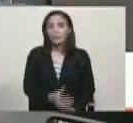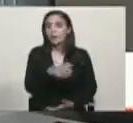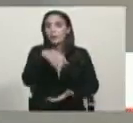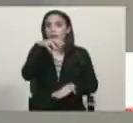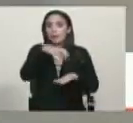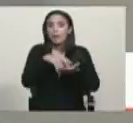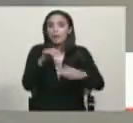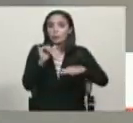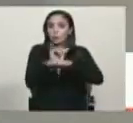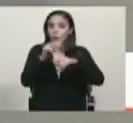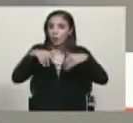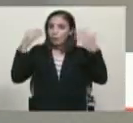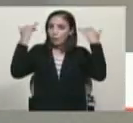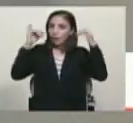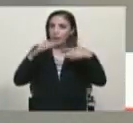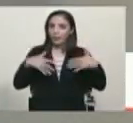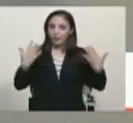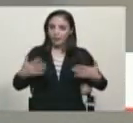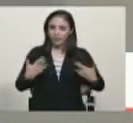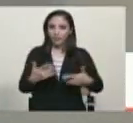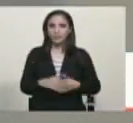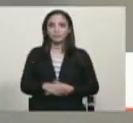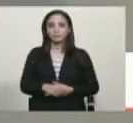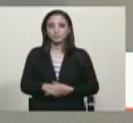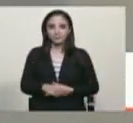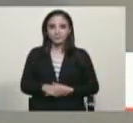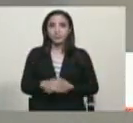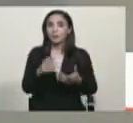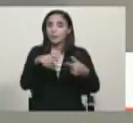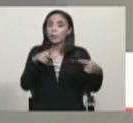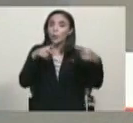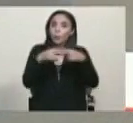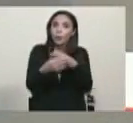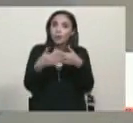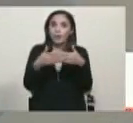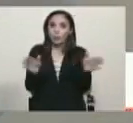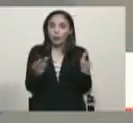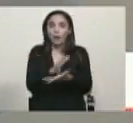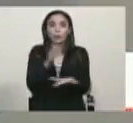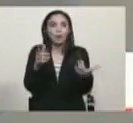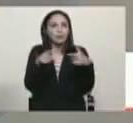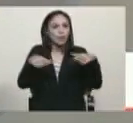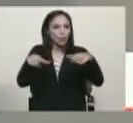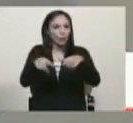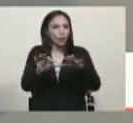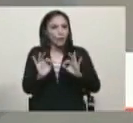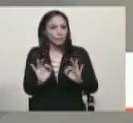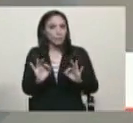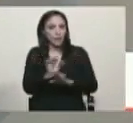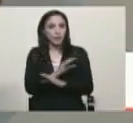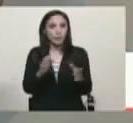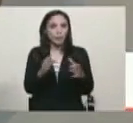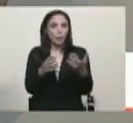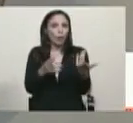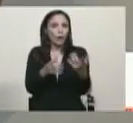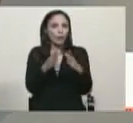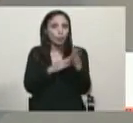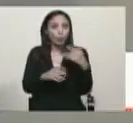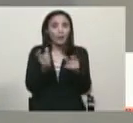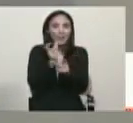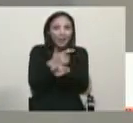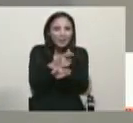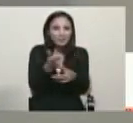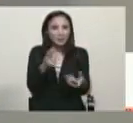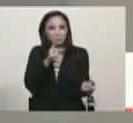de fiesta por cuanto estamos inaugurando esta sala, esta unidad de tratamiento para el cáncer,